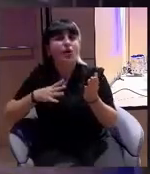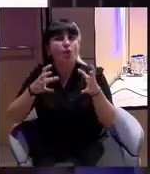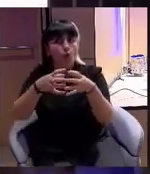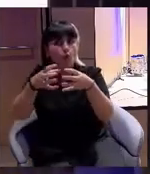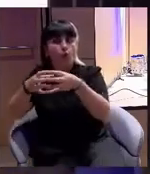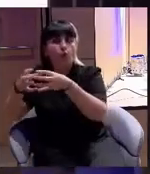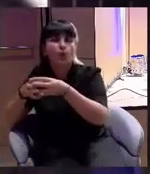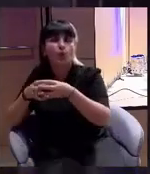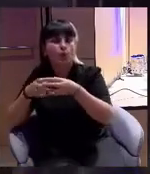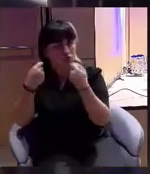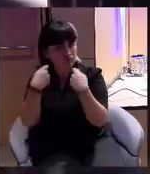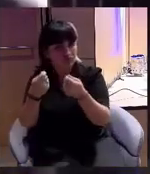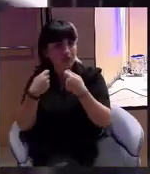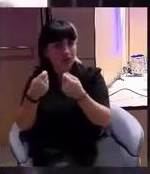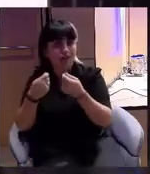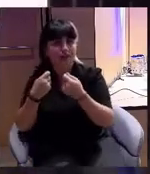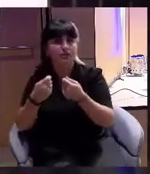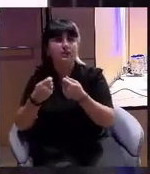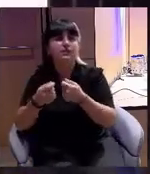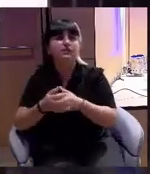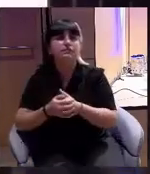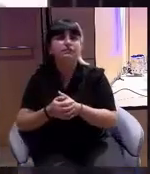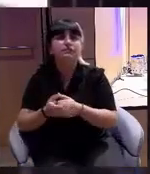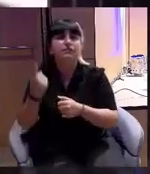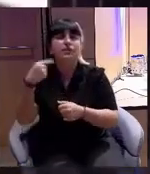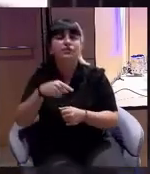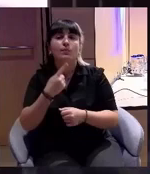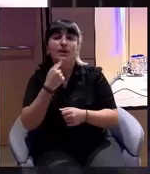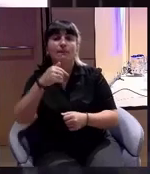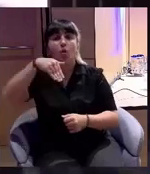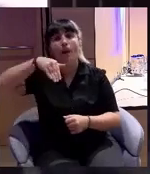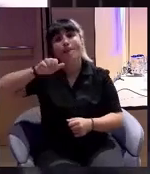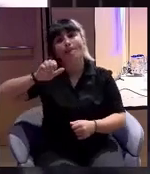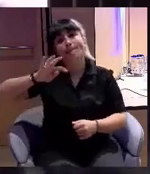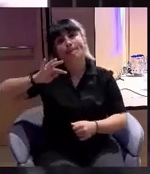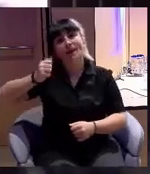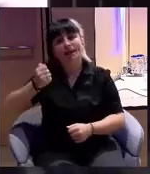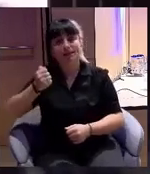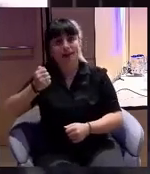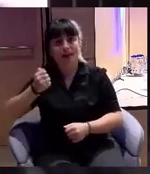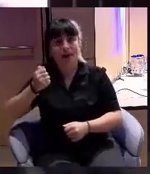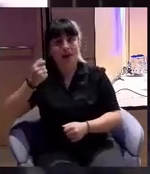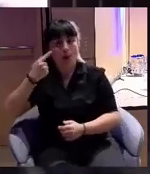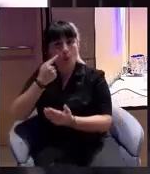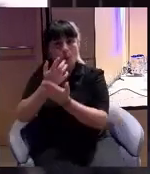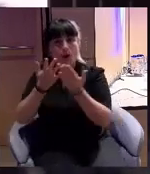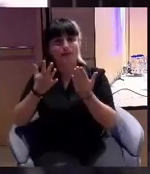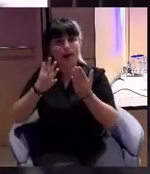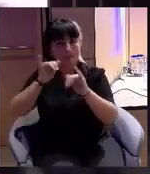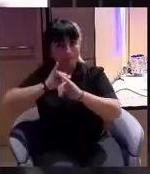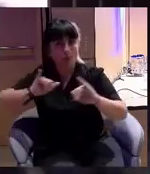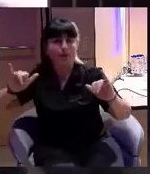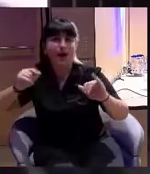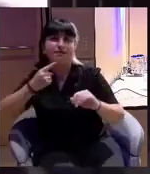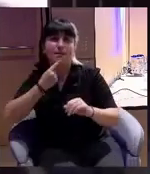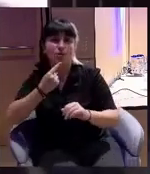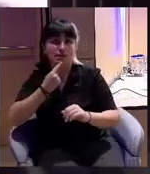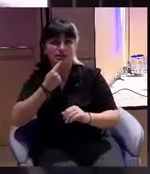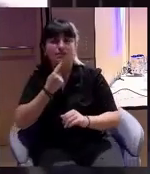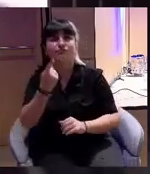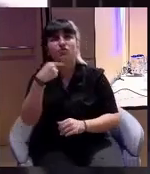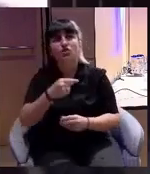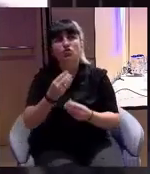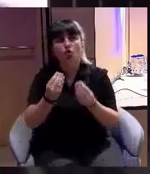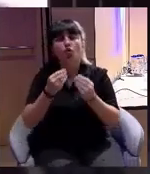ejemplo Quizás lo que ustedes Hubieran hecho con me representa meta A veces lo toma como propaganda política e entonces un poco cómo lo Cómo